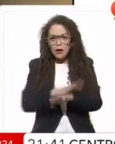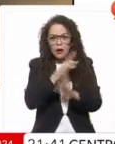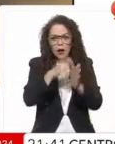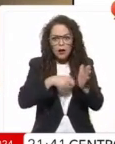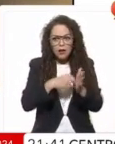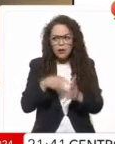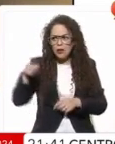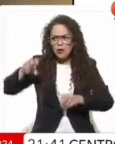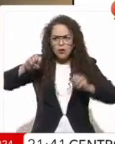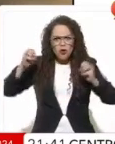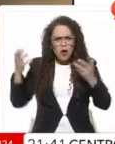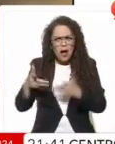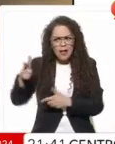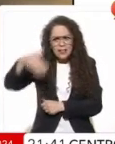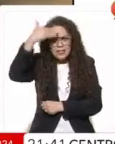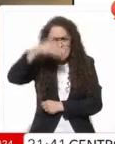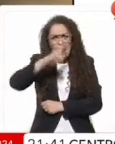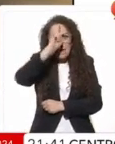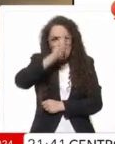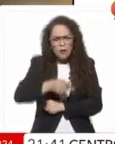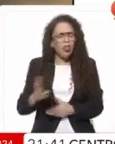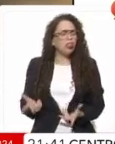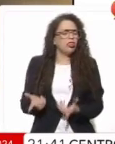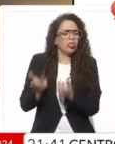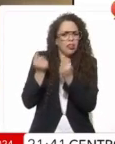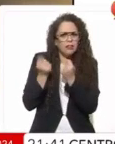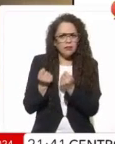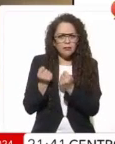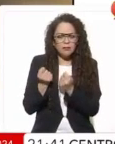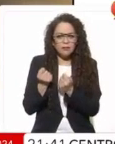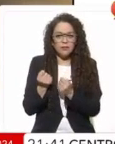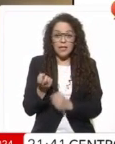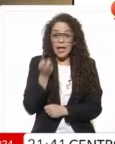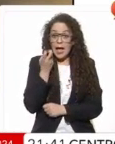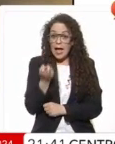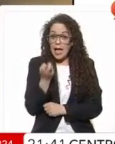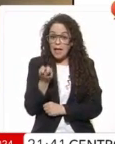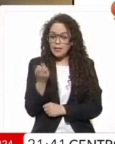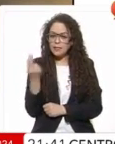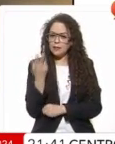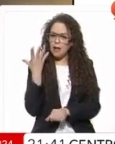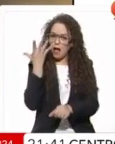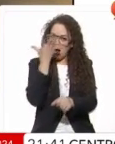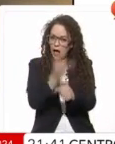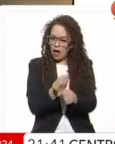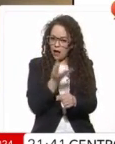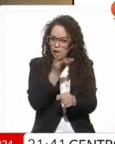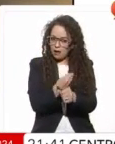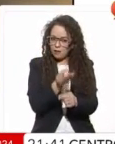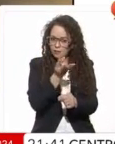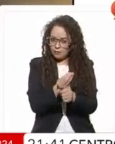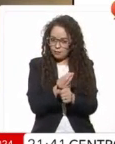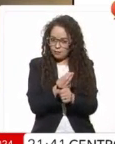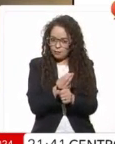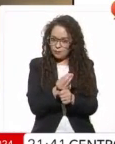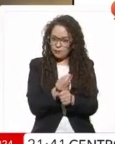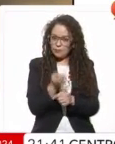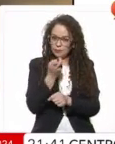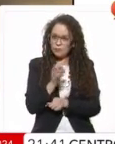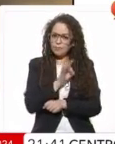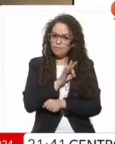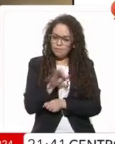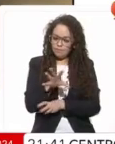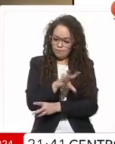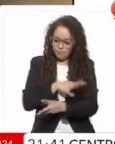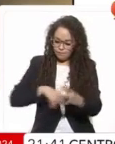prohibido por la legislación hacerlo? Entonces, esto es lo que tenemos que componer para que el PRI pueda